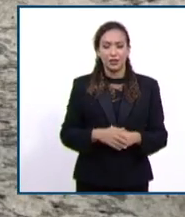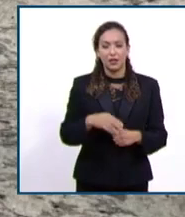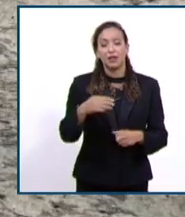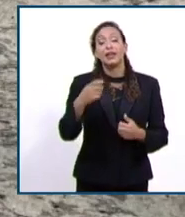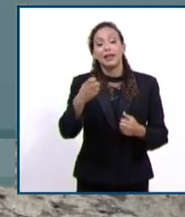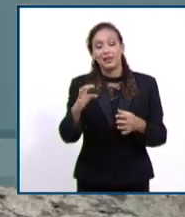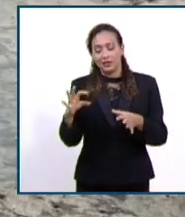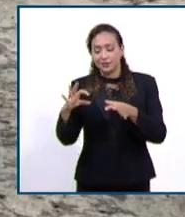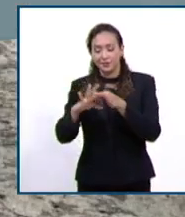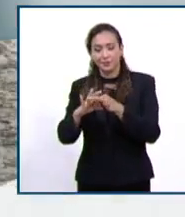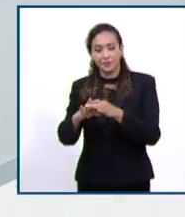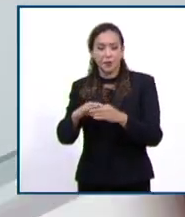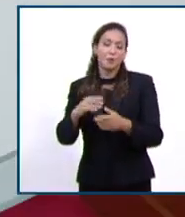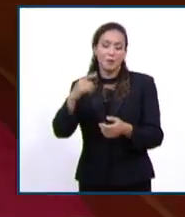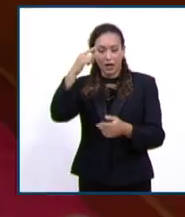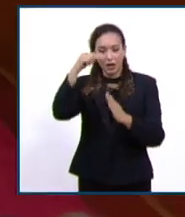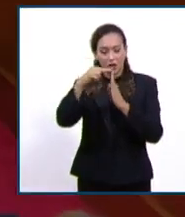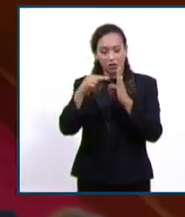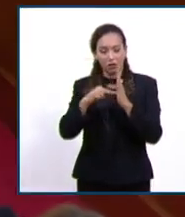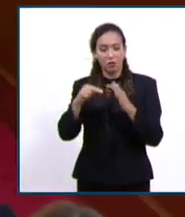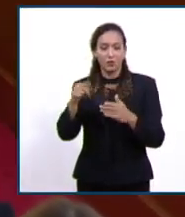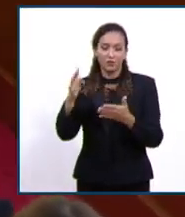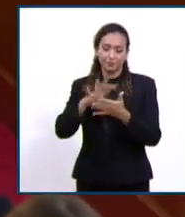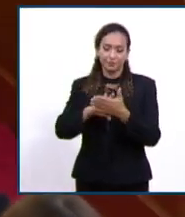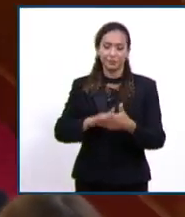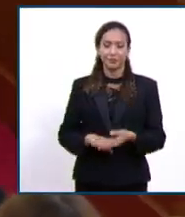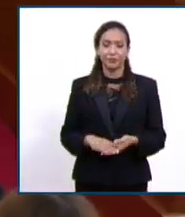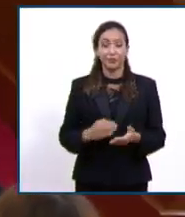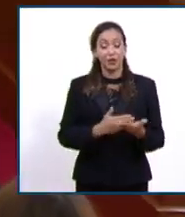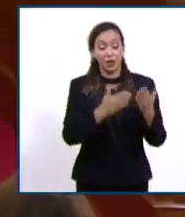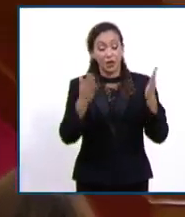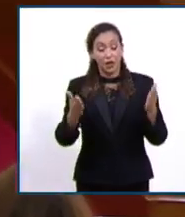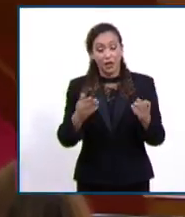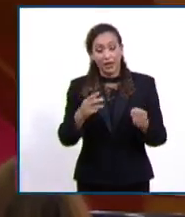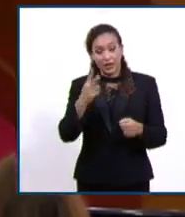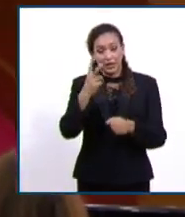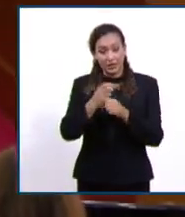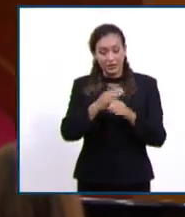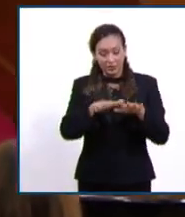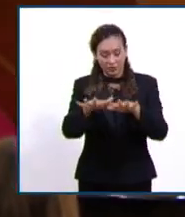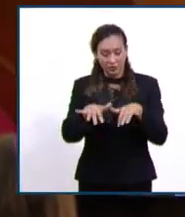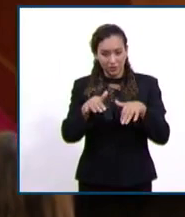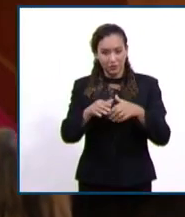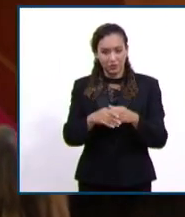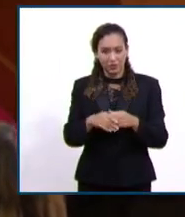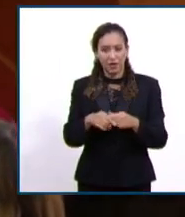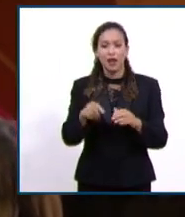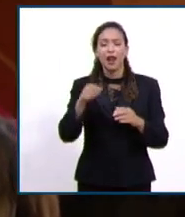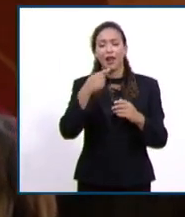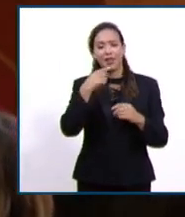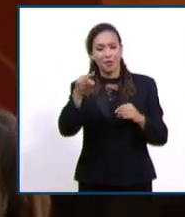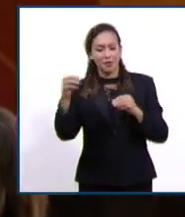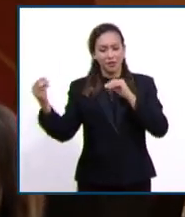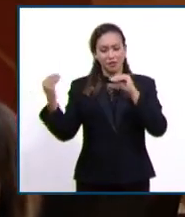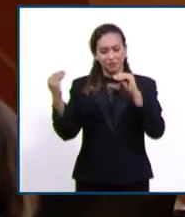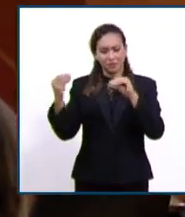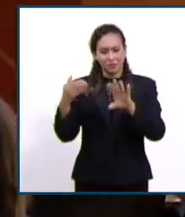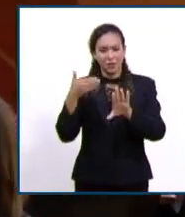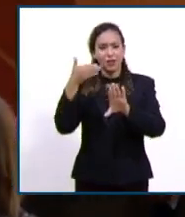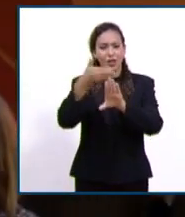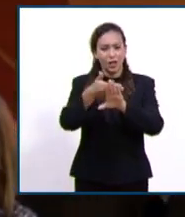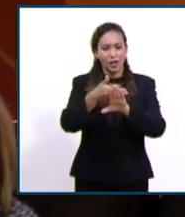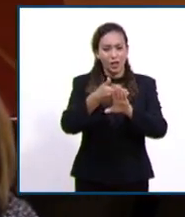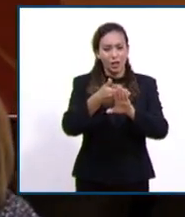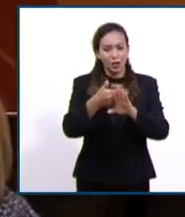normas penales. Por su parte, la segunda sala revocó el desechamiento de una demanda de amparo promovida contra el